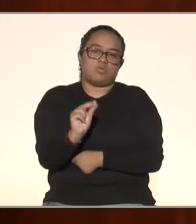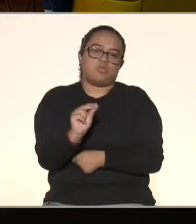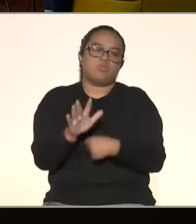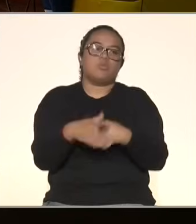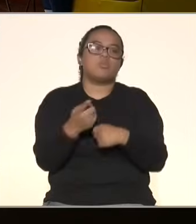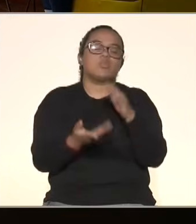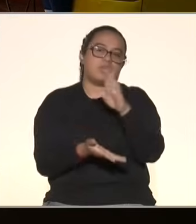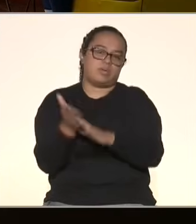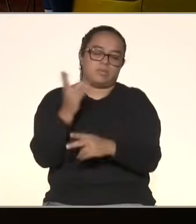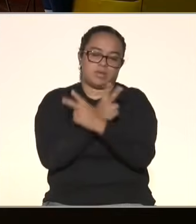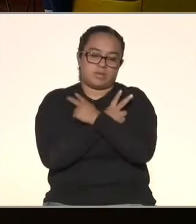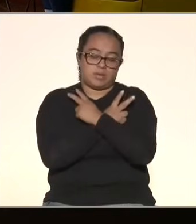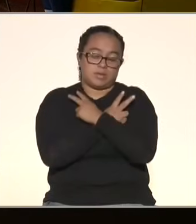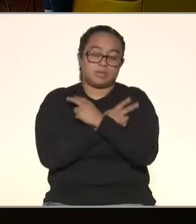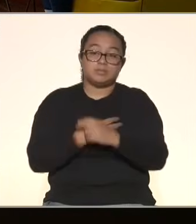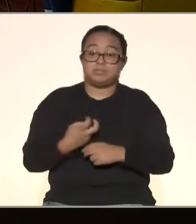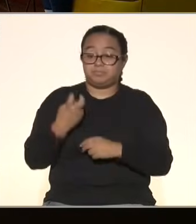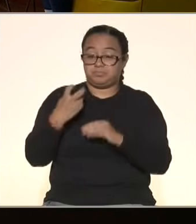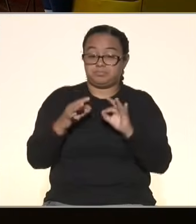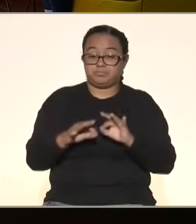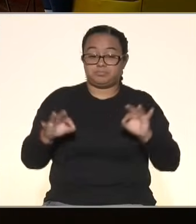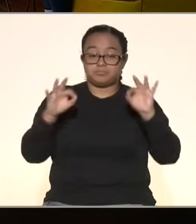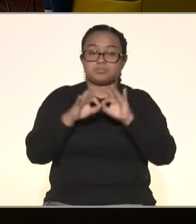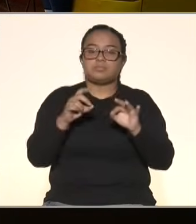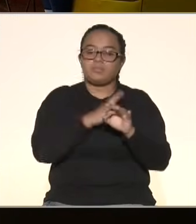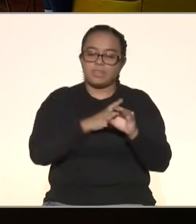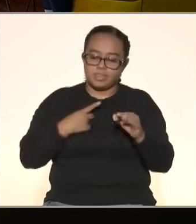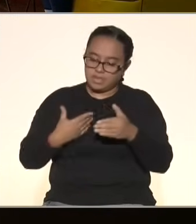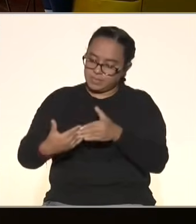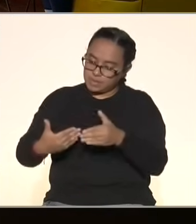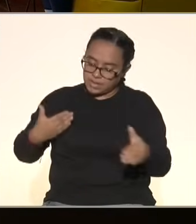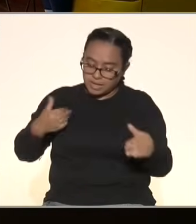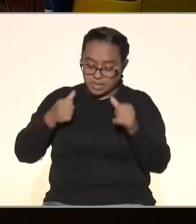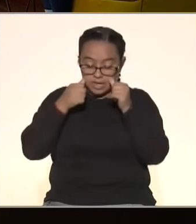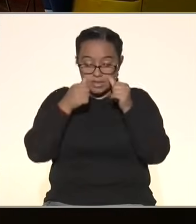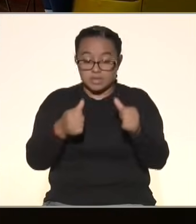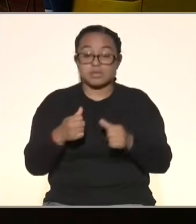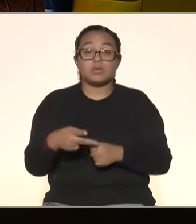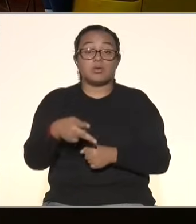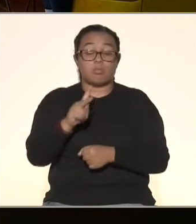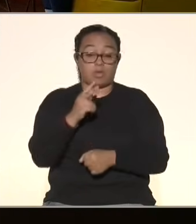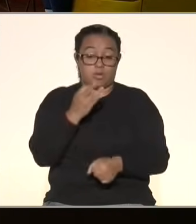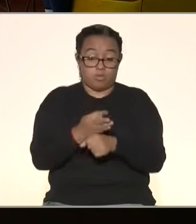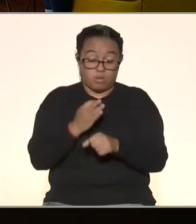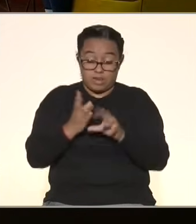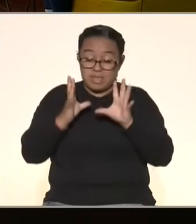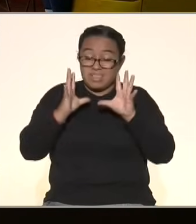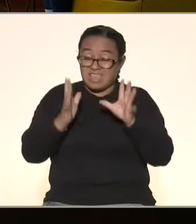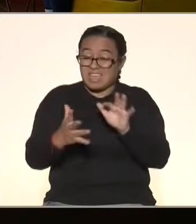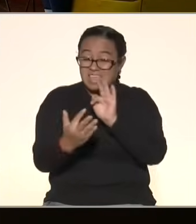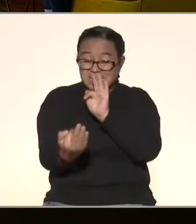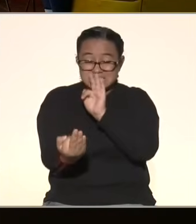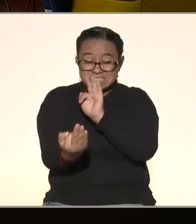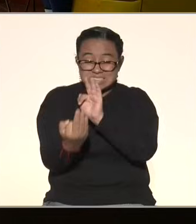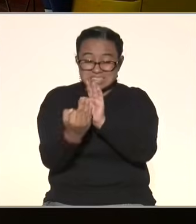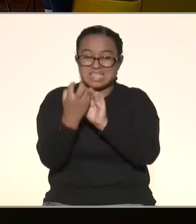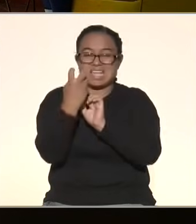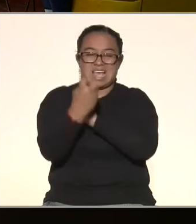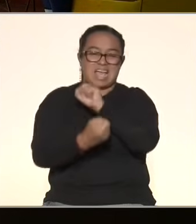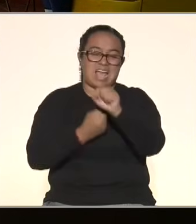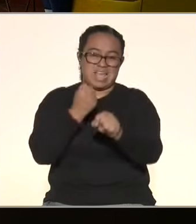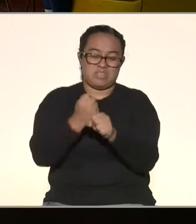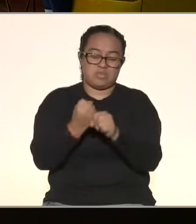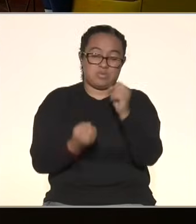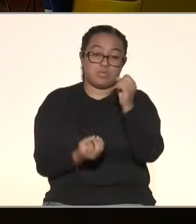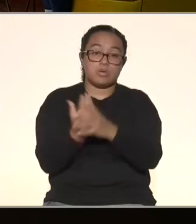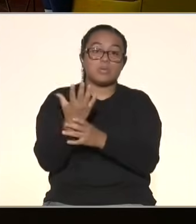importante, por supuesto, como ustedes dicen, esto atenderlo desde antes. Pero en estos momentos que ya estamos cerquitita del Año Nuevo,